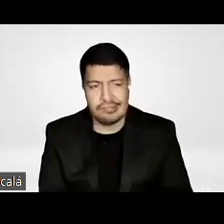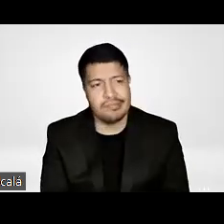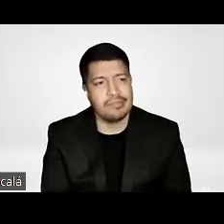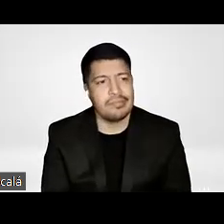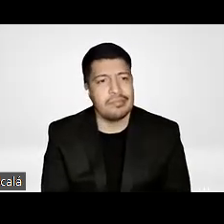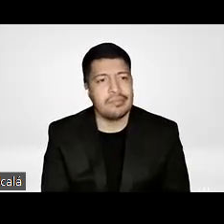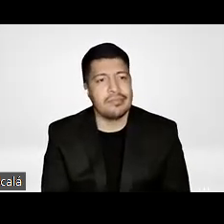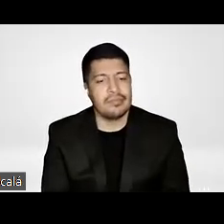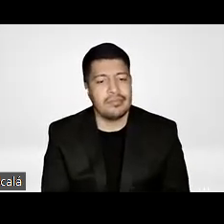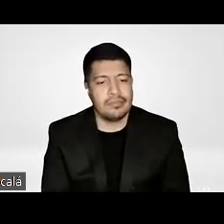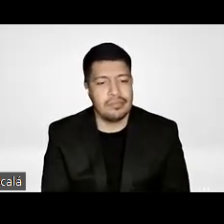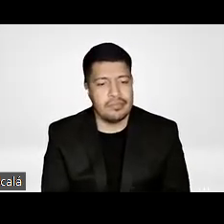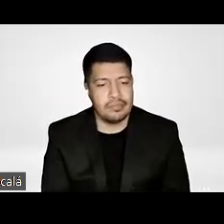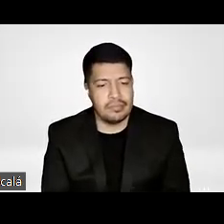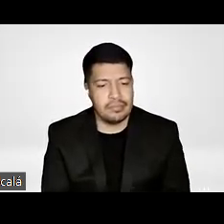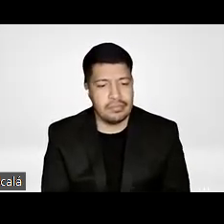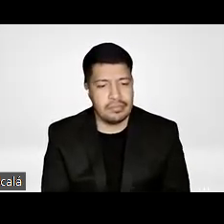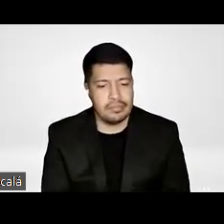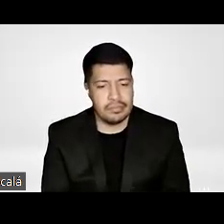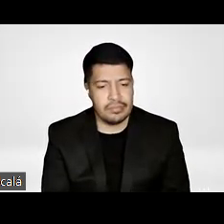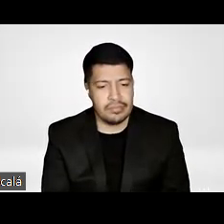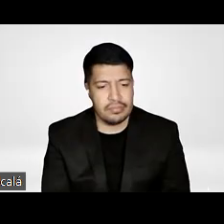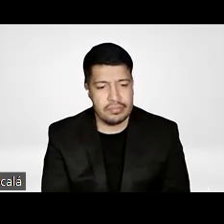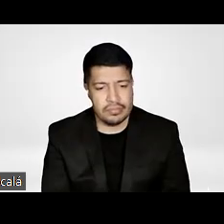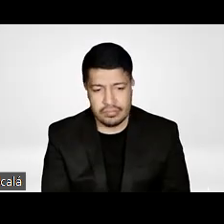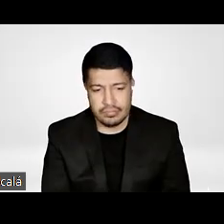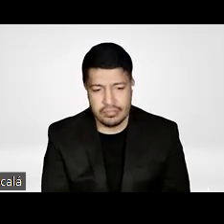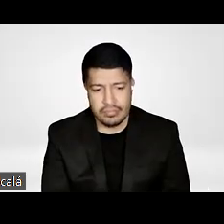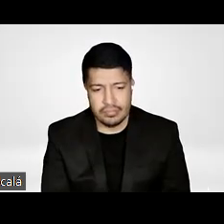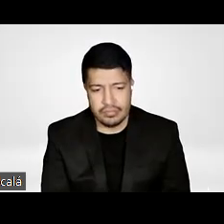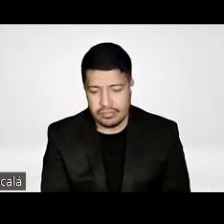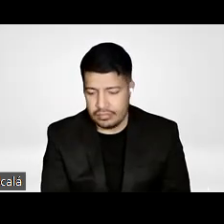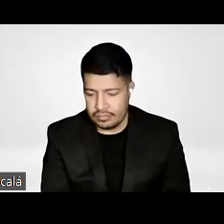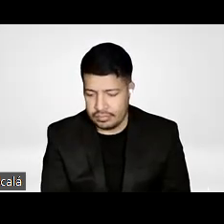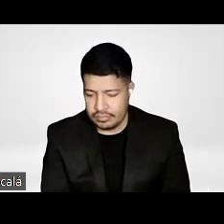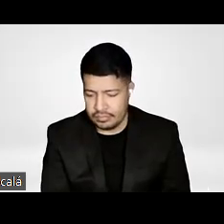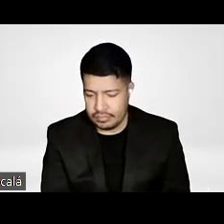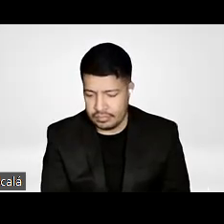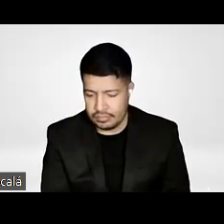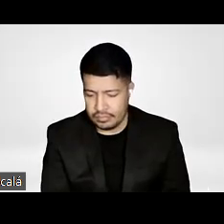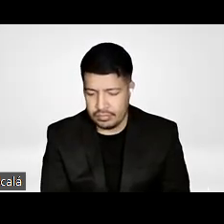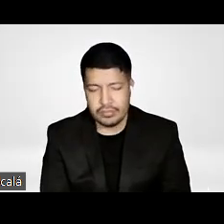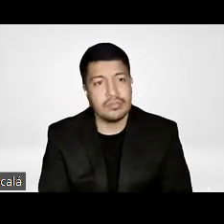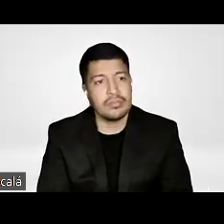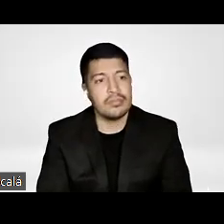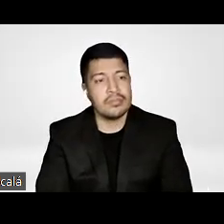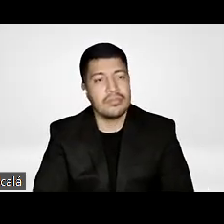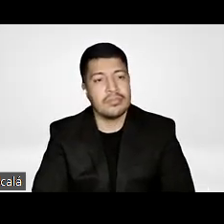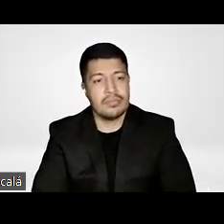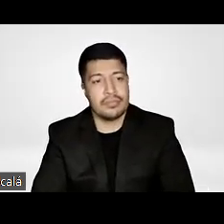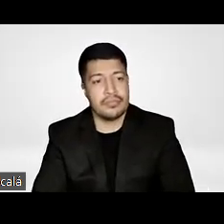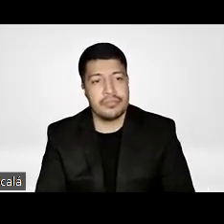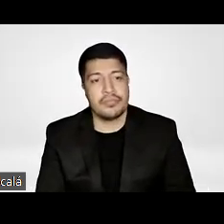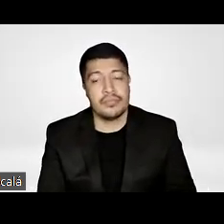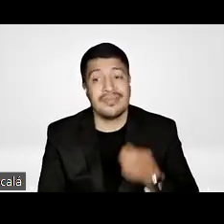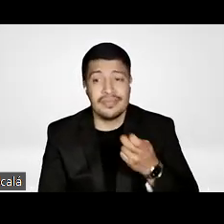¿Qué encontraron entre los antecedentes de estos niños que tenían la parálisis cerebral y la resonancia magnética normal? Bueno, que